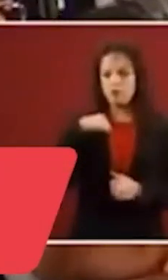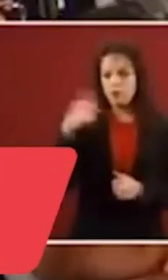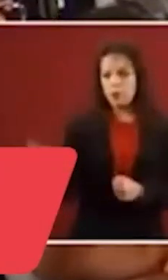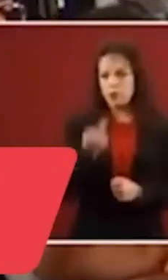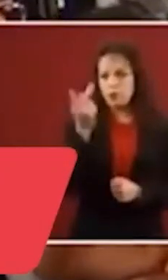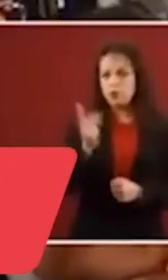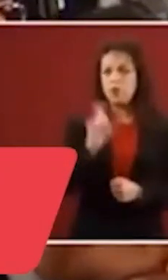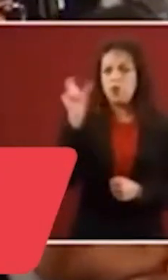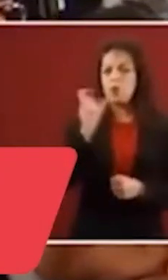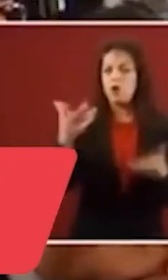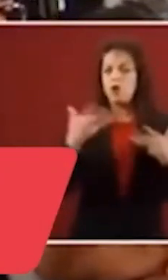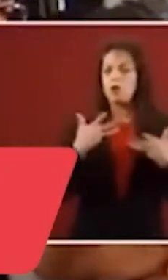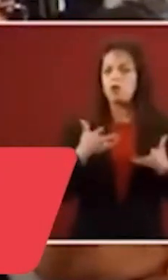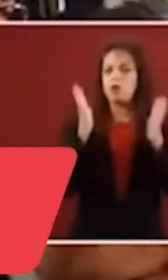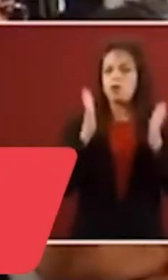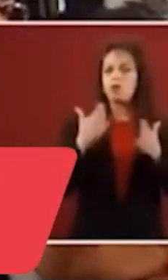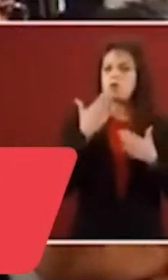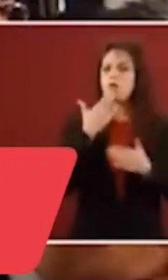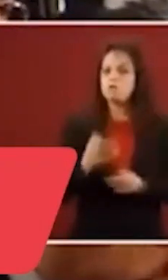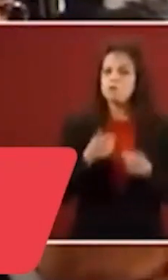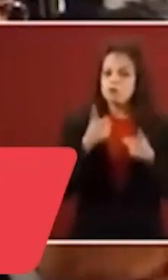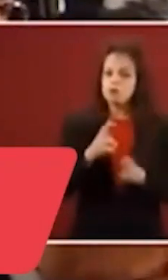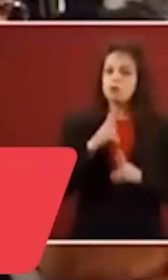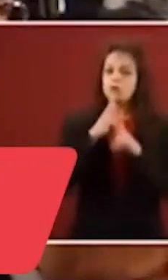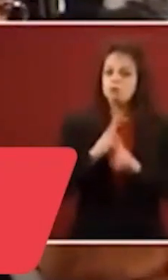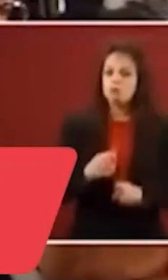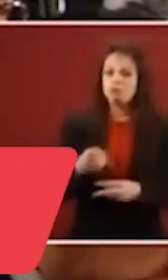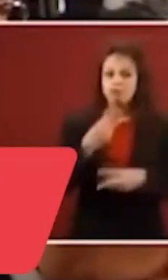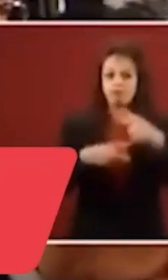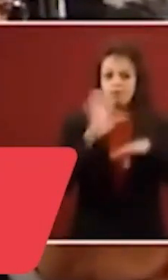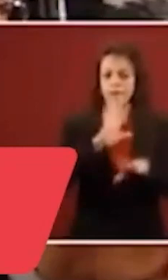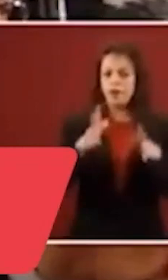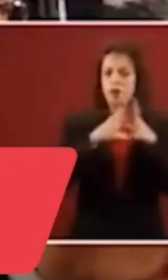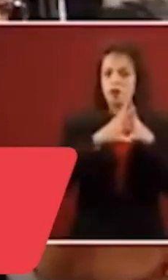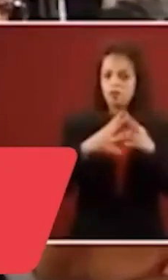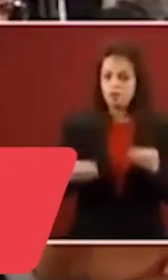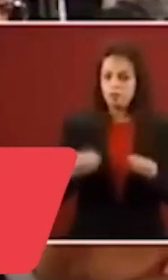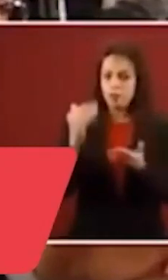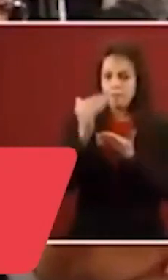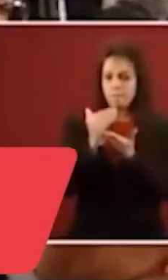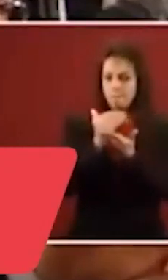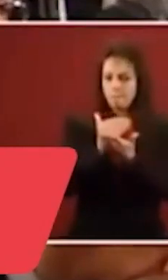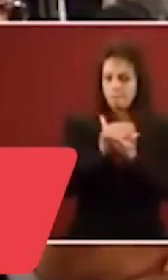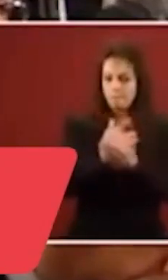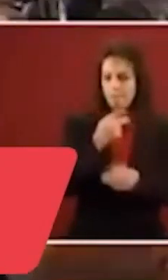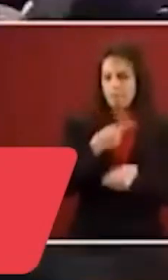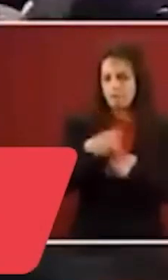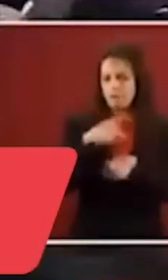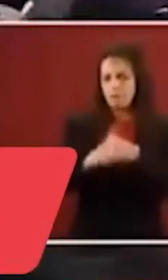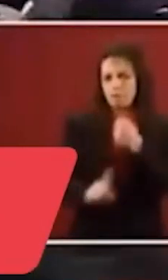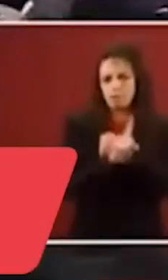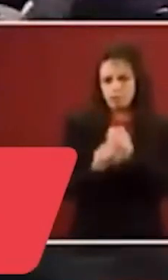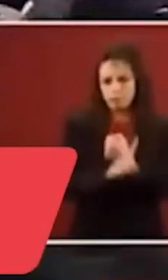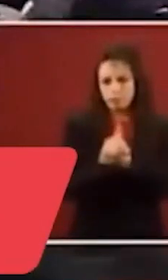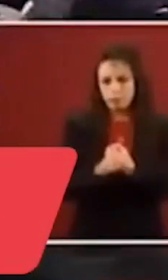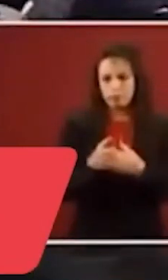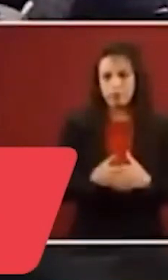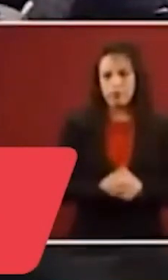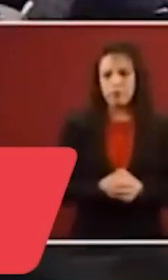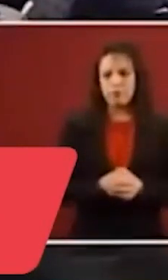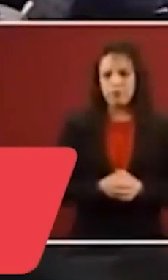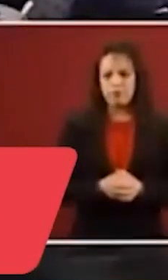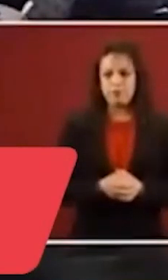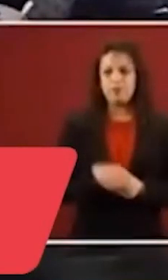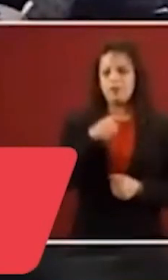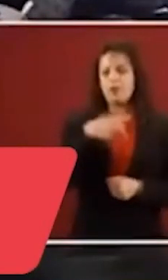contra de Rusia, en contra con esta rusofobia, con este odio hacia el eslavo malo, que es en